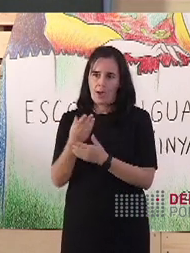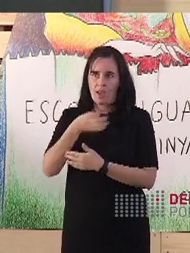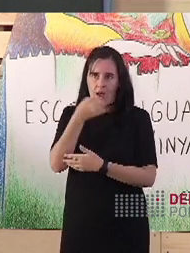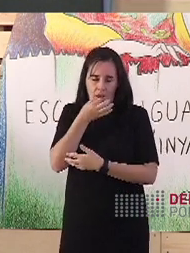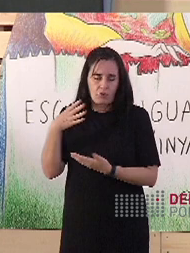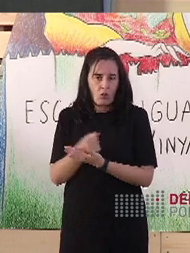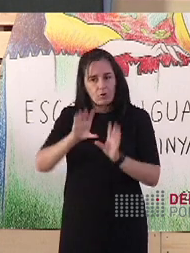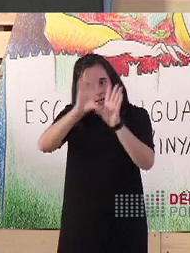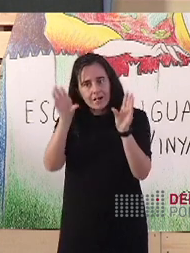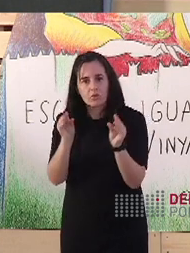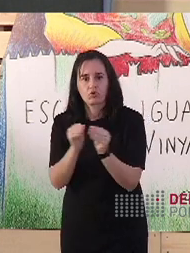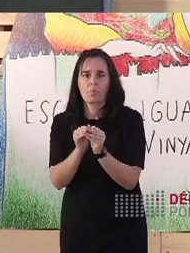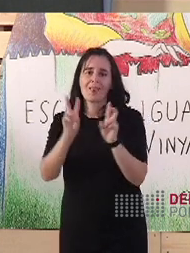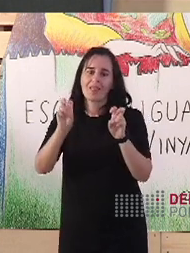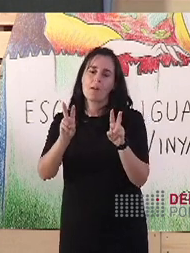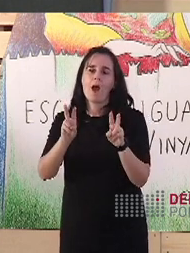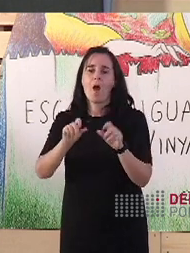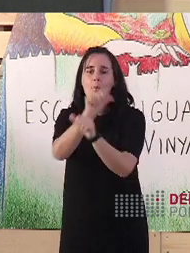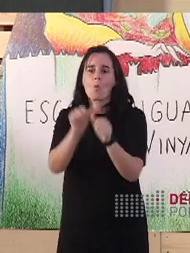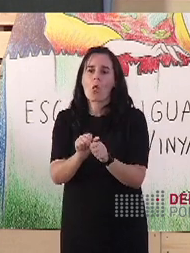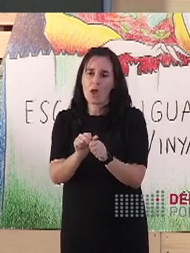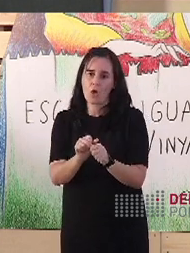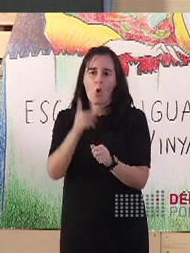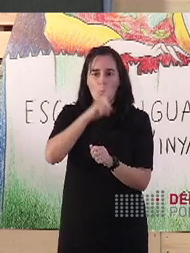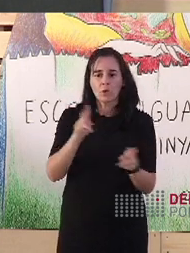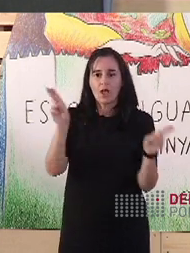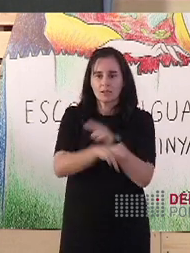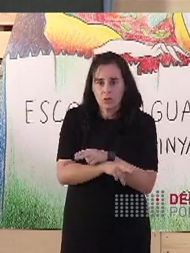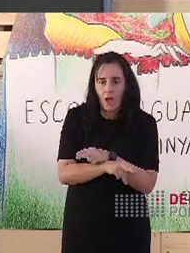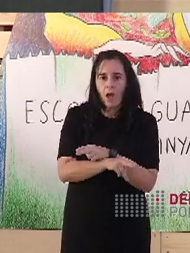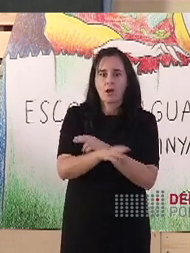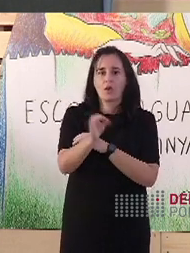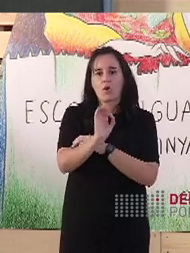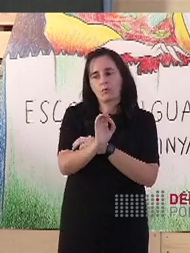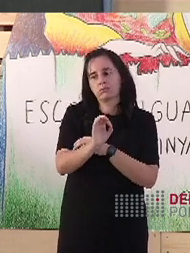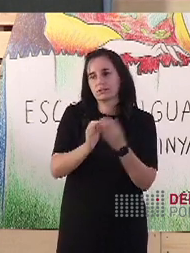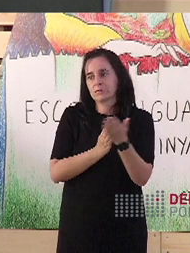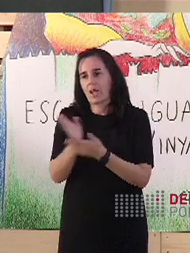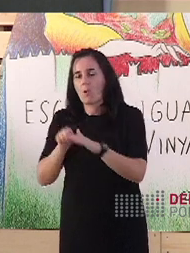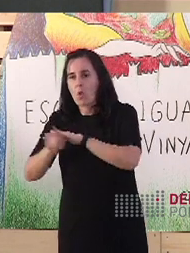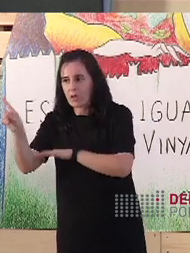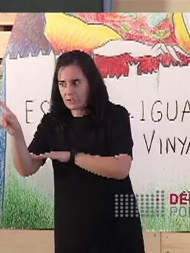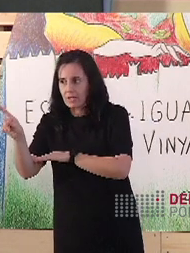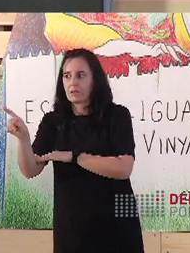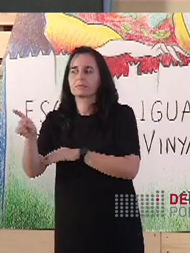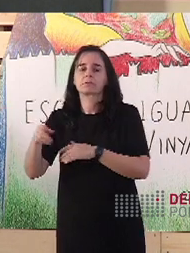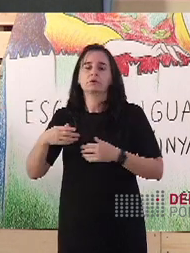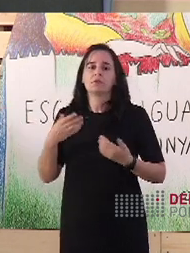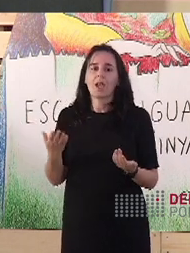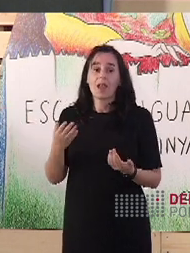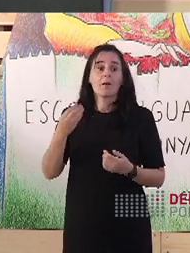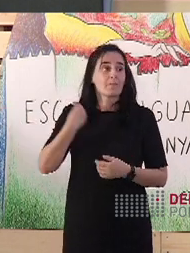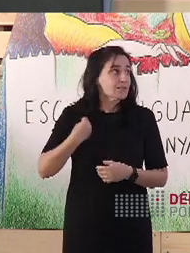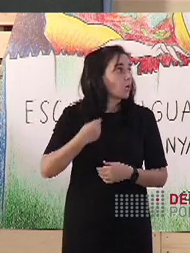bueno, en función a la diferencia entre el modelo abolicionista y el modelo regulacionista, esto es lo que propone el modelo regulacionista, que